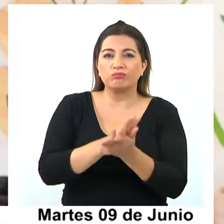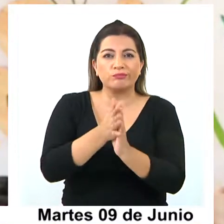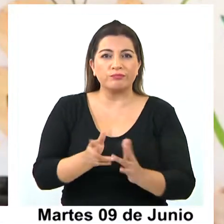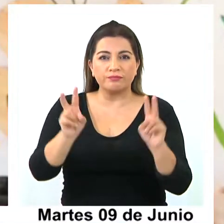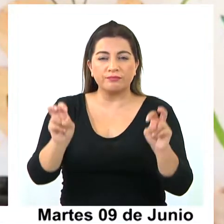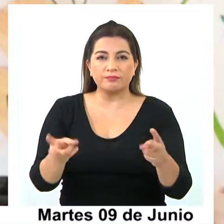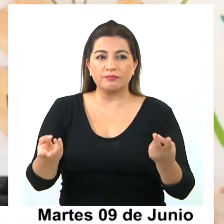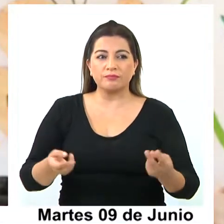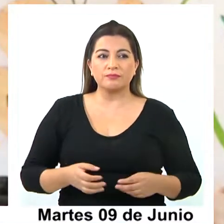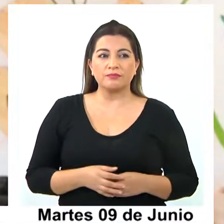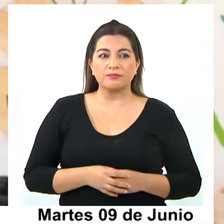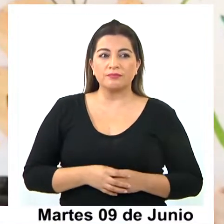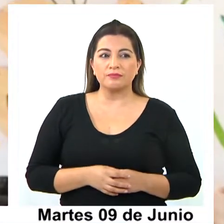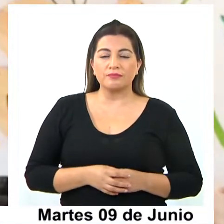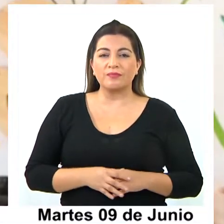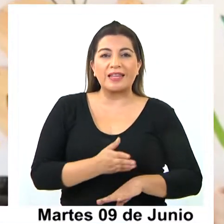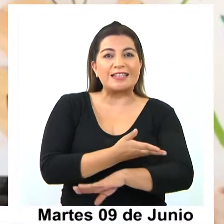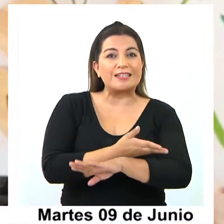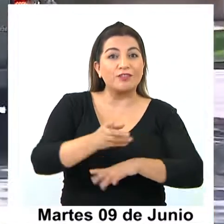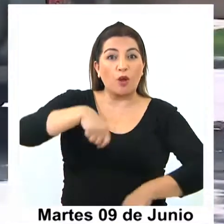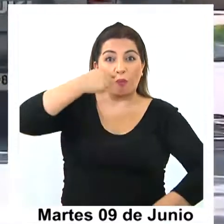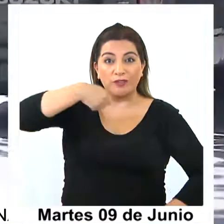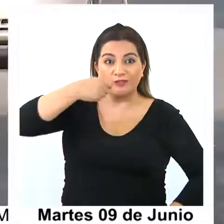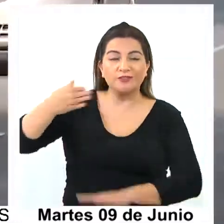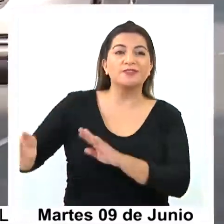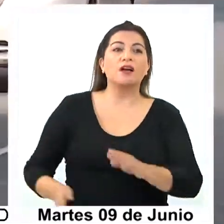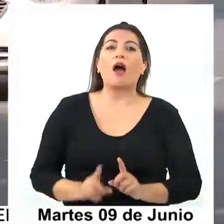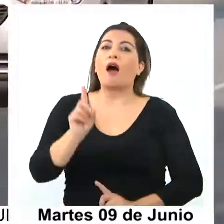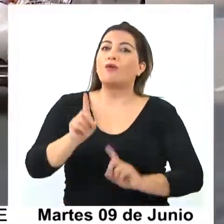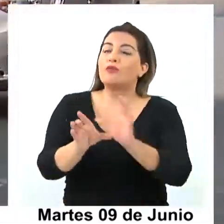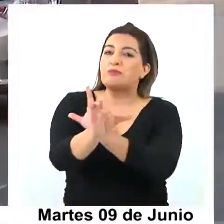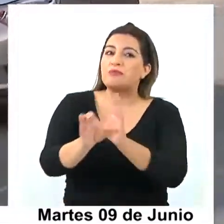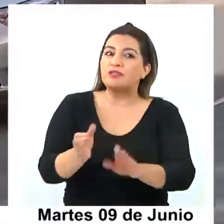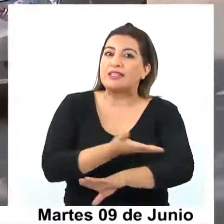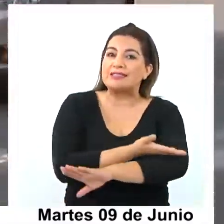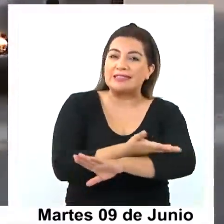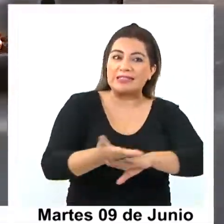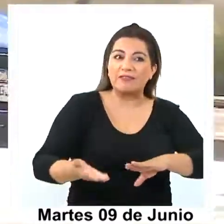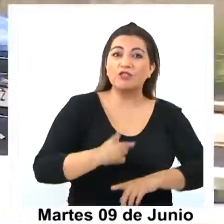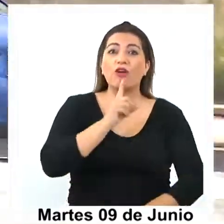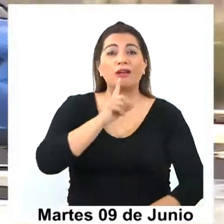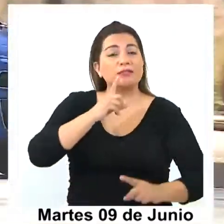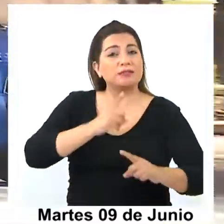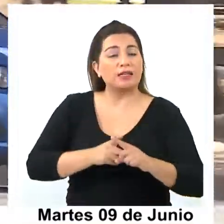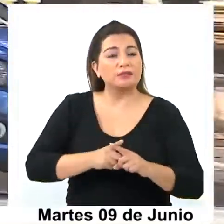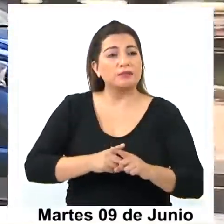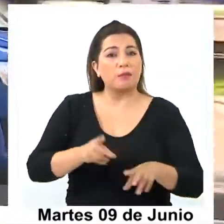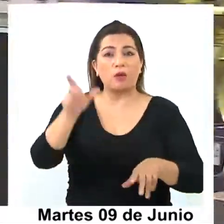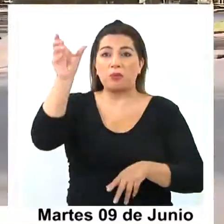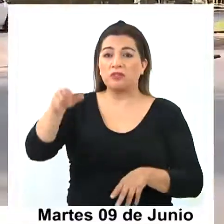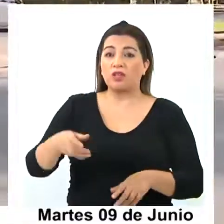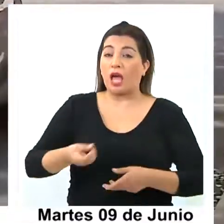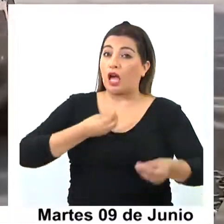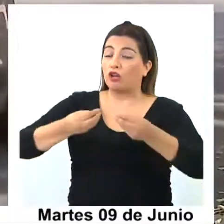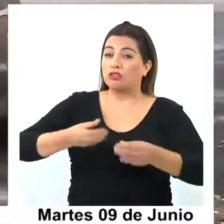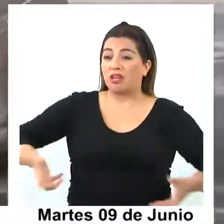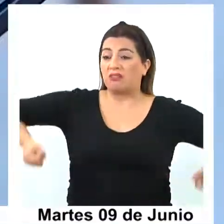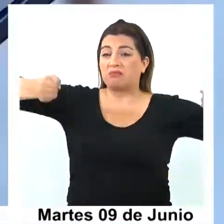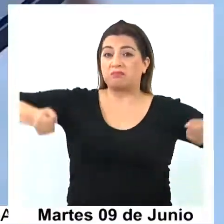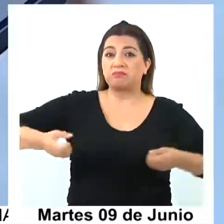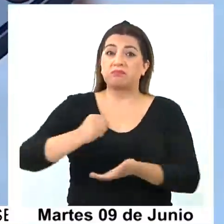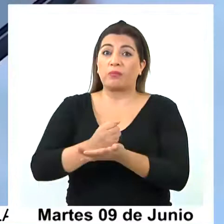al servicio de almuerzo. Hay quienes también prestan servicios de taxi para el traslado de mercadería,